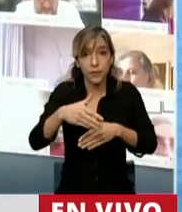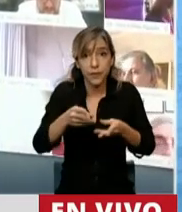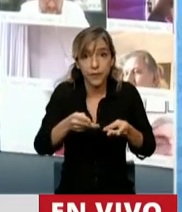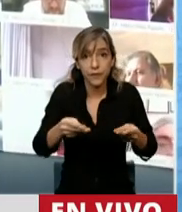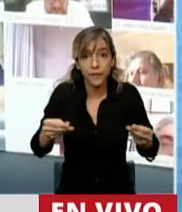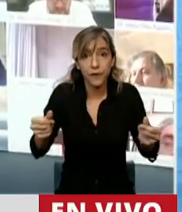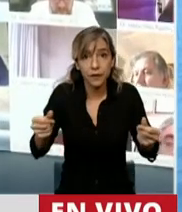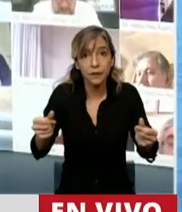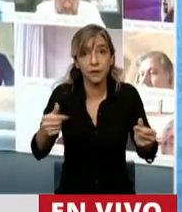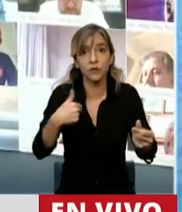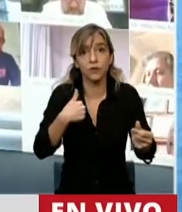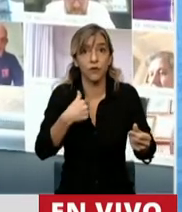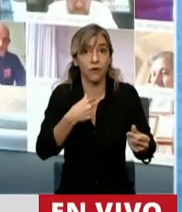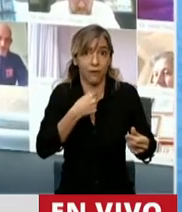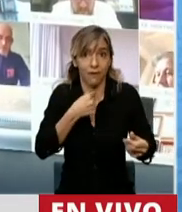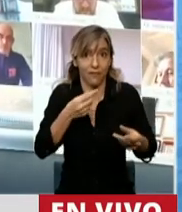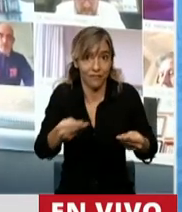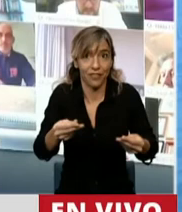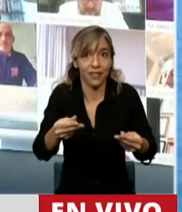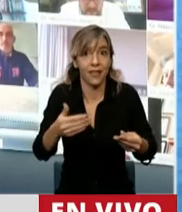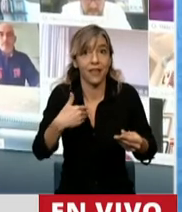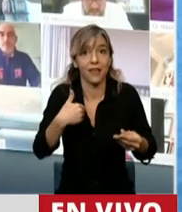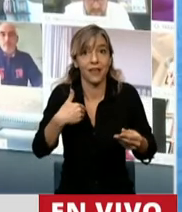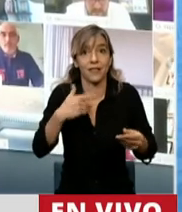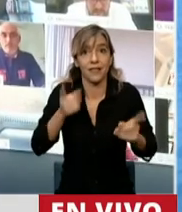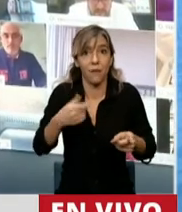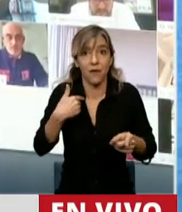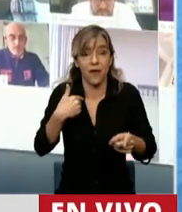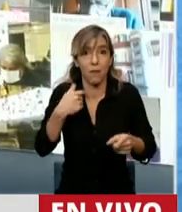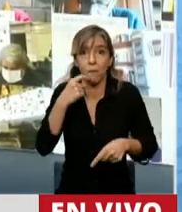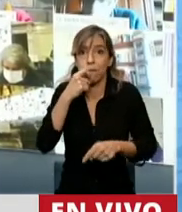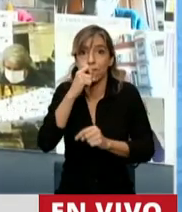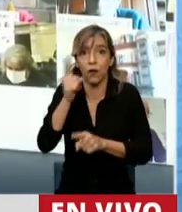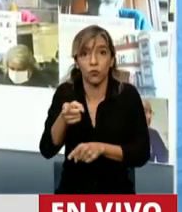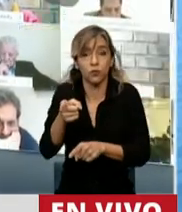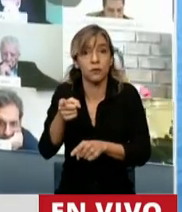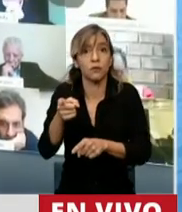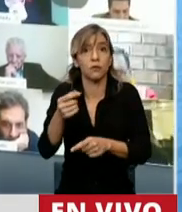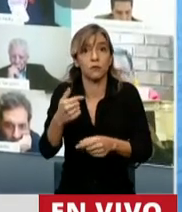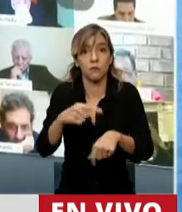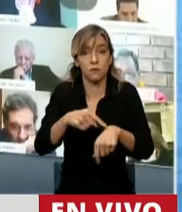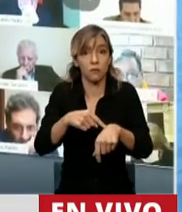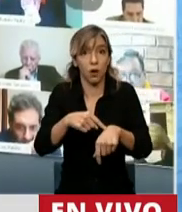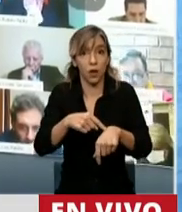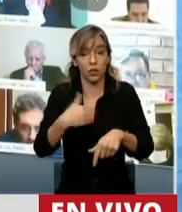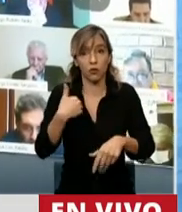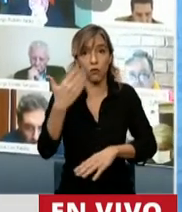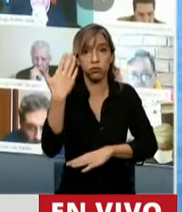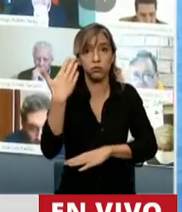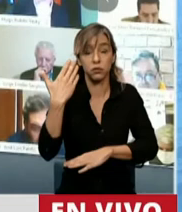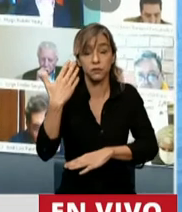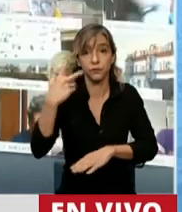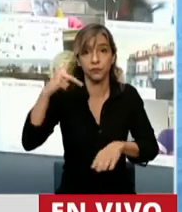exposición y sobre todo mi pregunta, y vi abruptamente interrumpida mi exposición